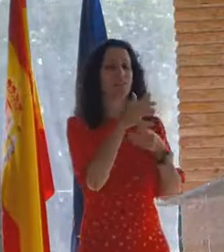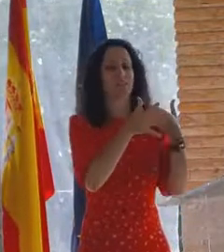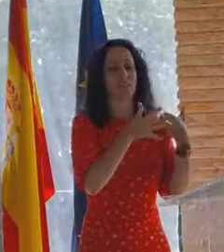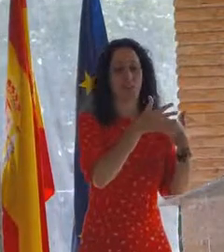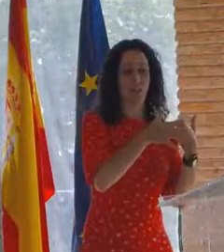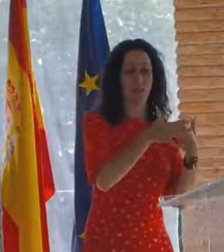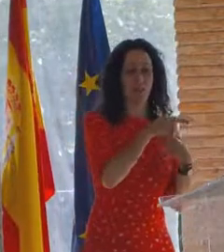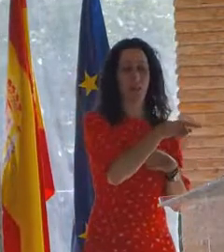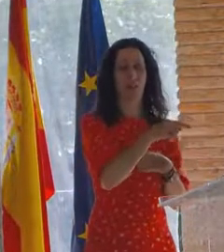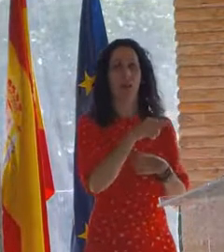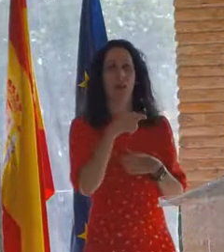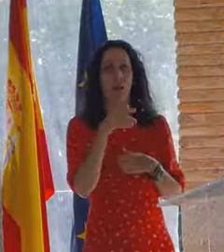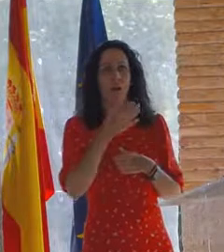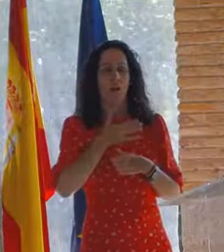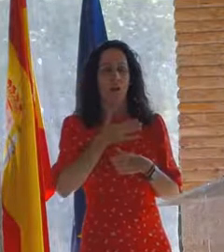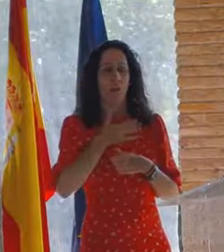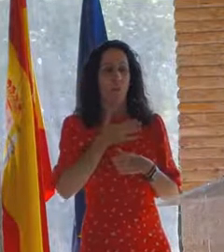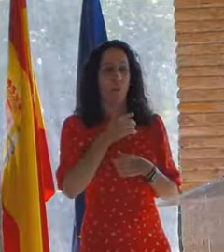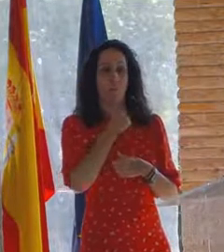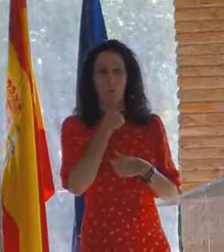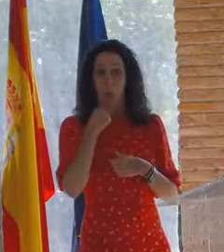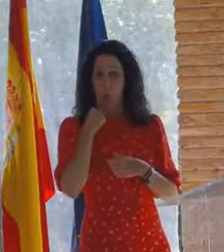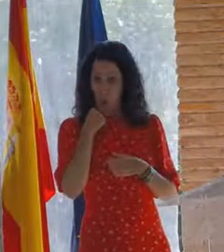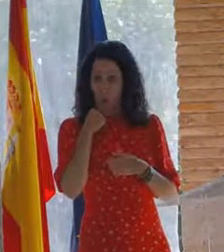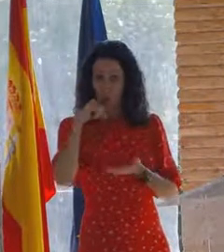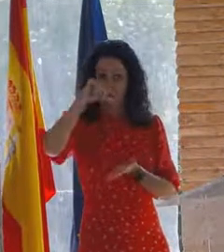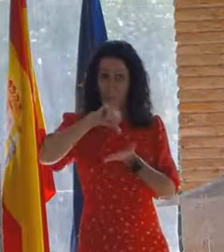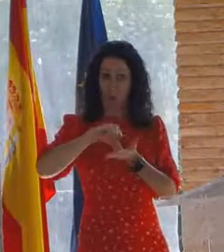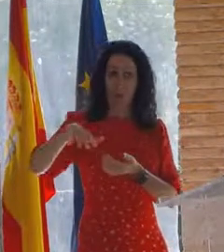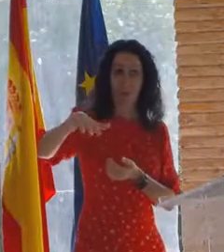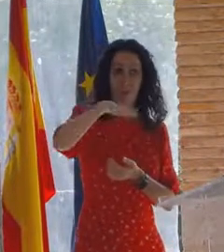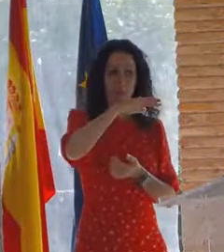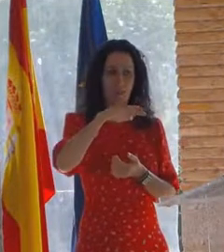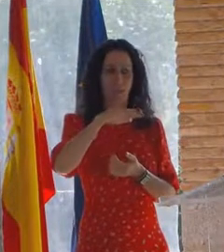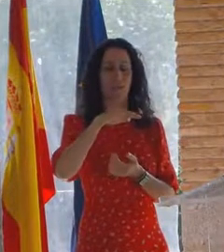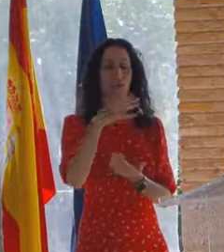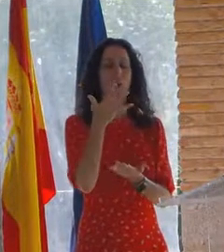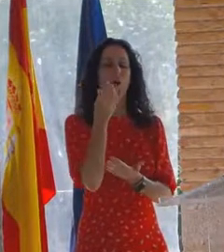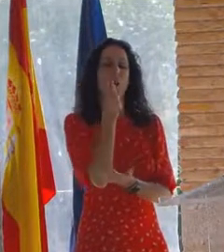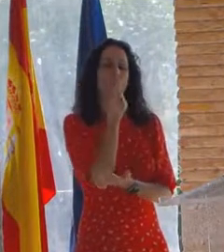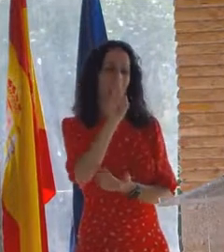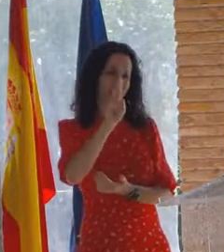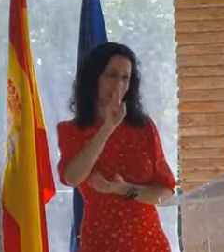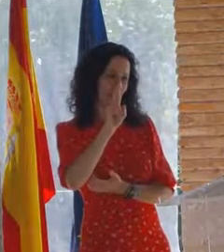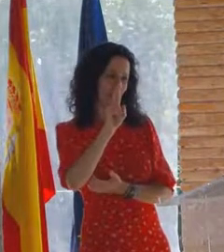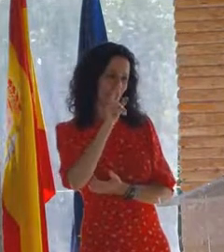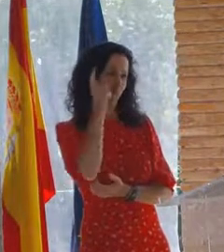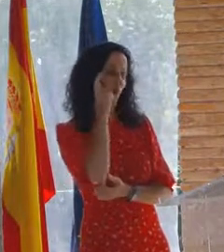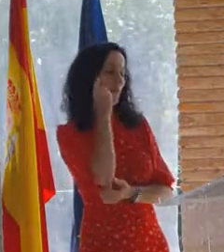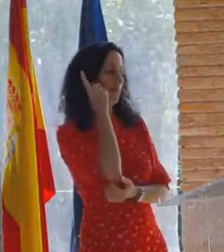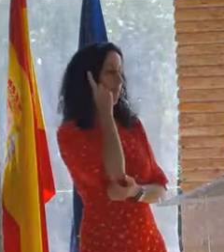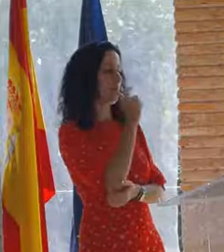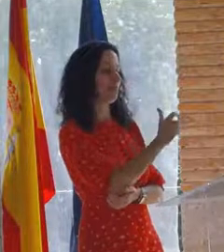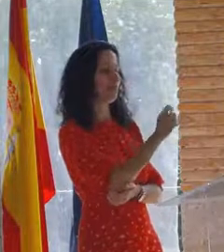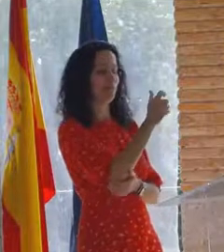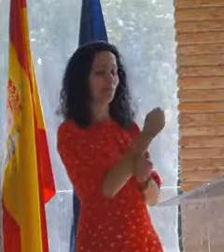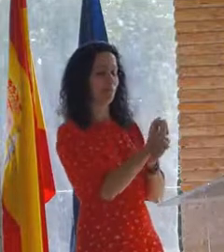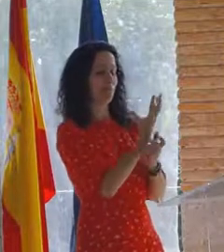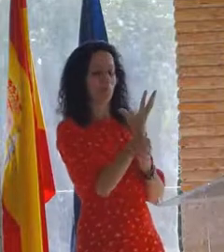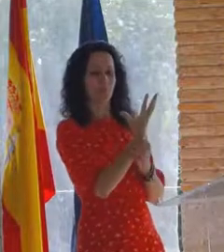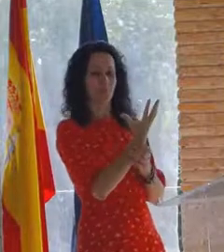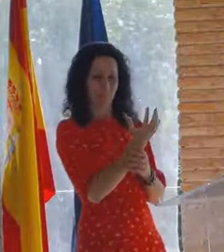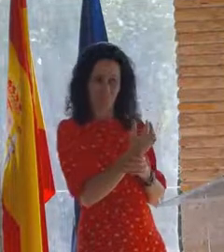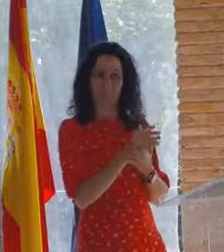de Arte Romano en Mérida también en badajo e y en Bad hosk es el